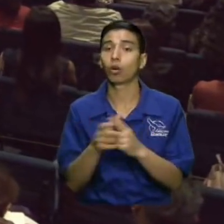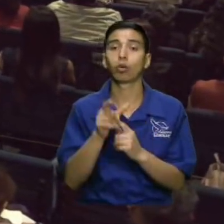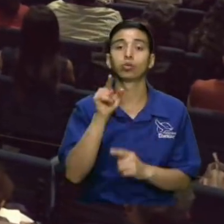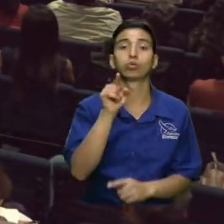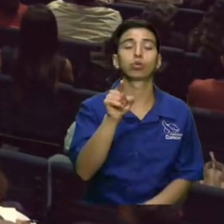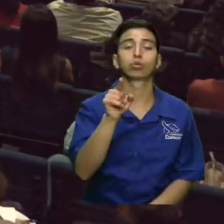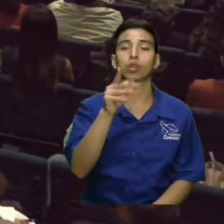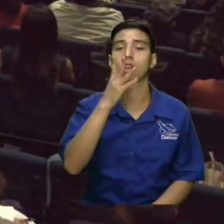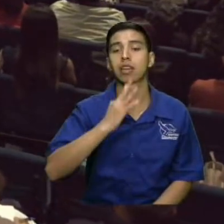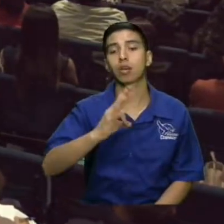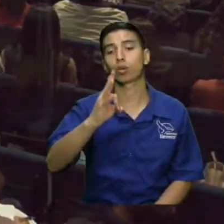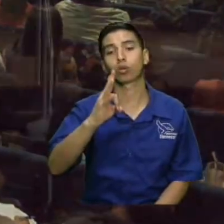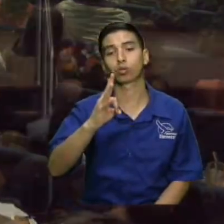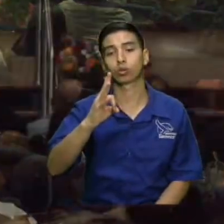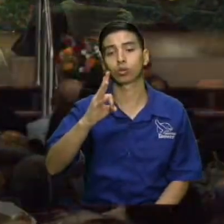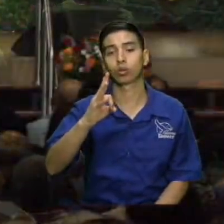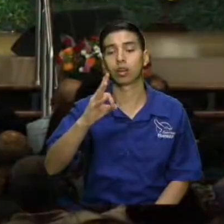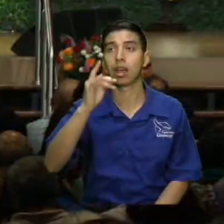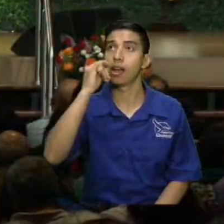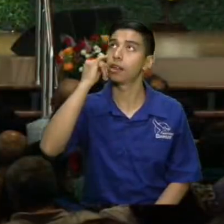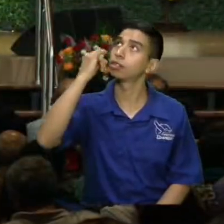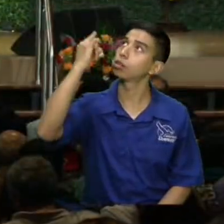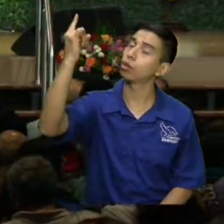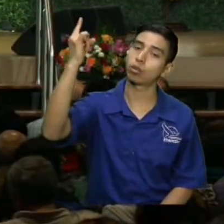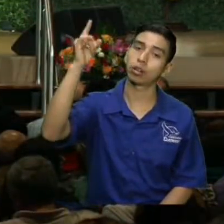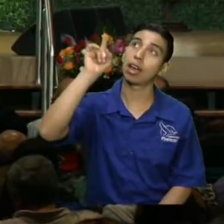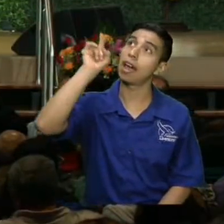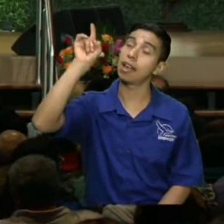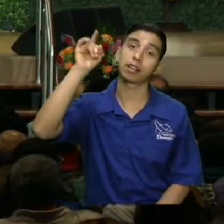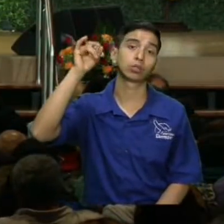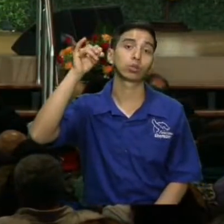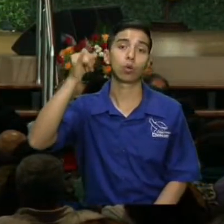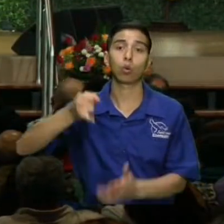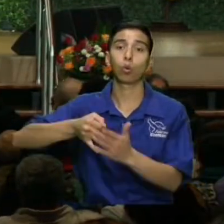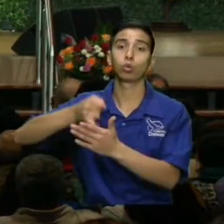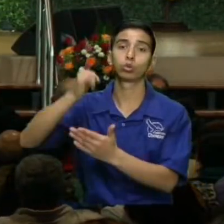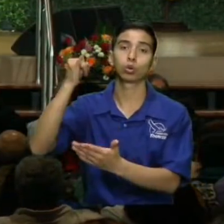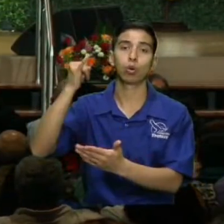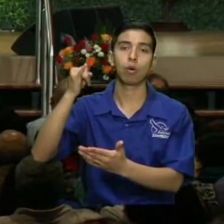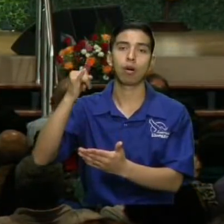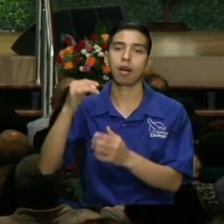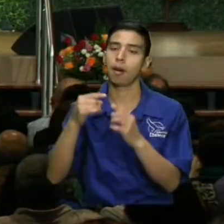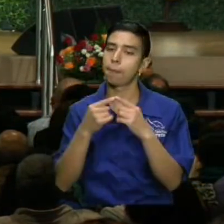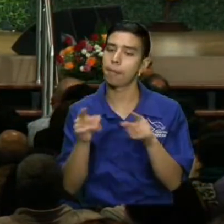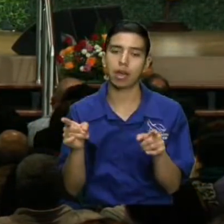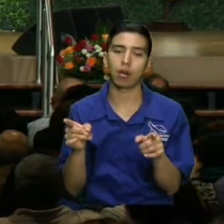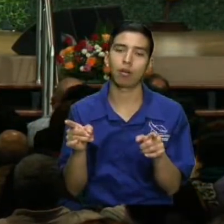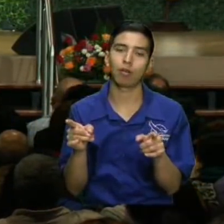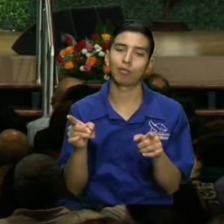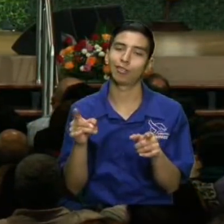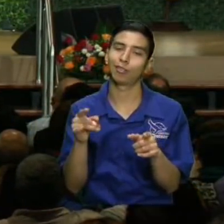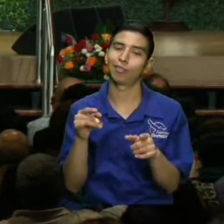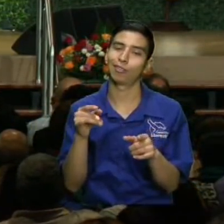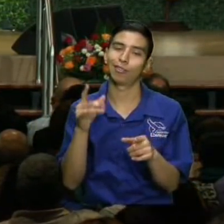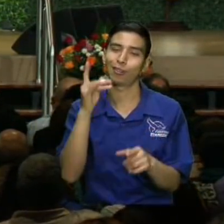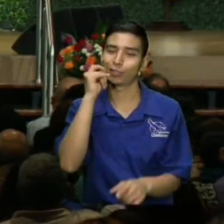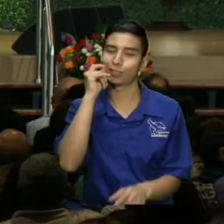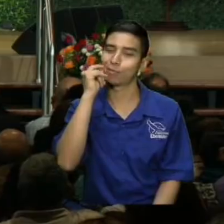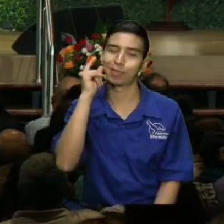El Señor es justo. El Señor, me recuerdo que un hermano me dijo, el Señor es justo, pero los hombres no, me dijo.